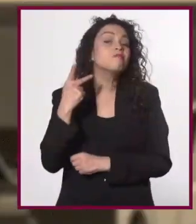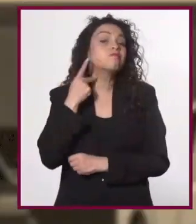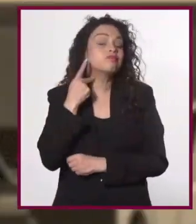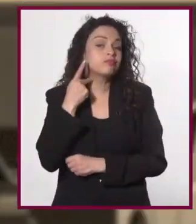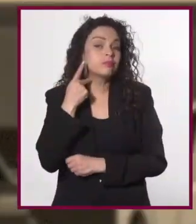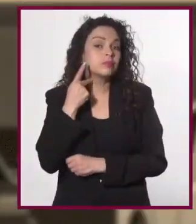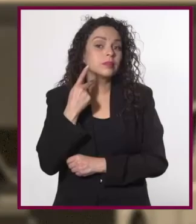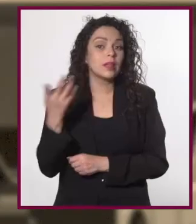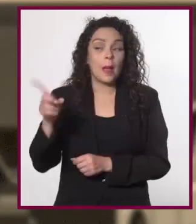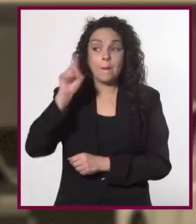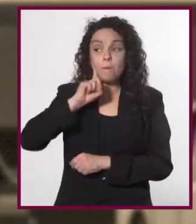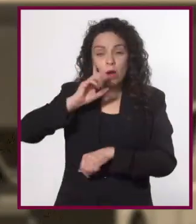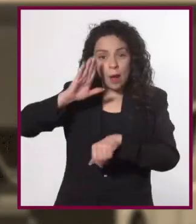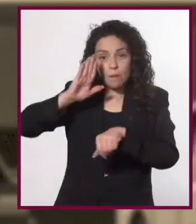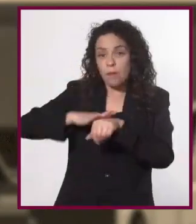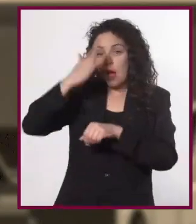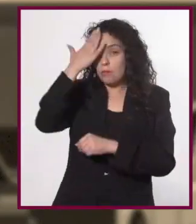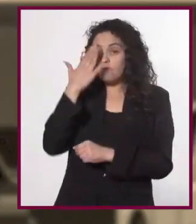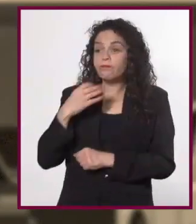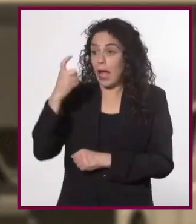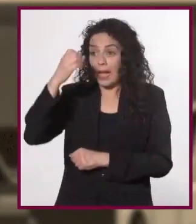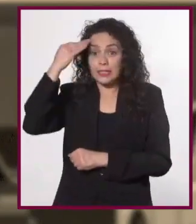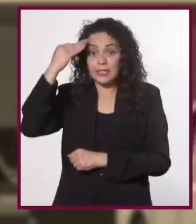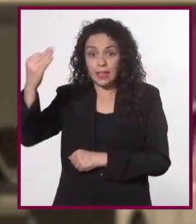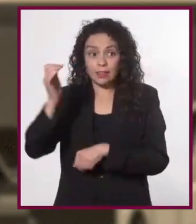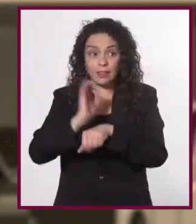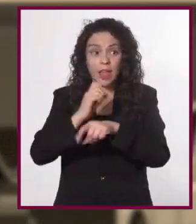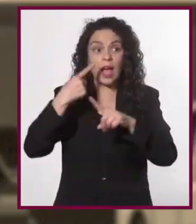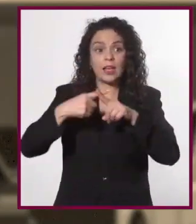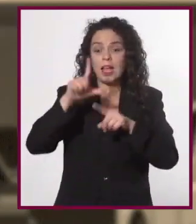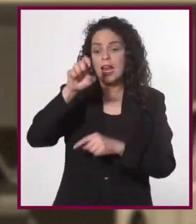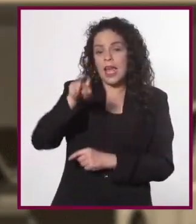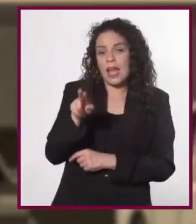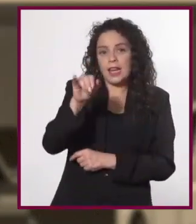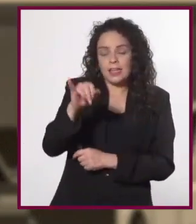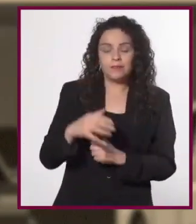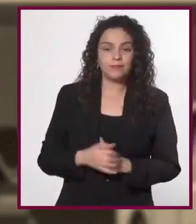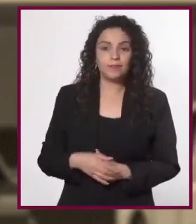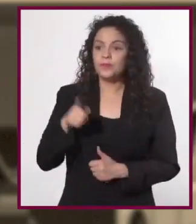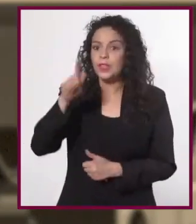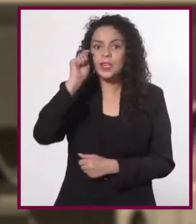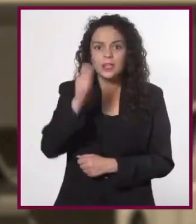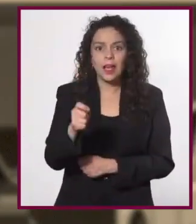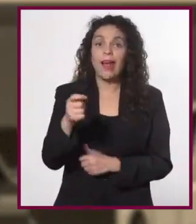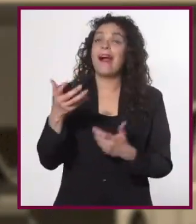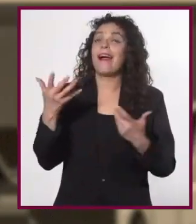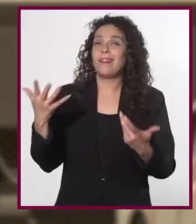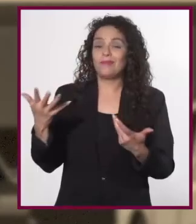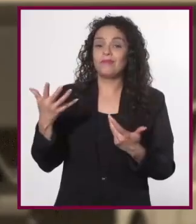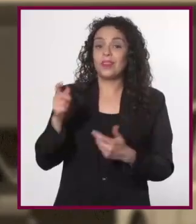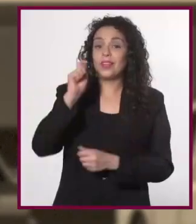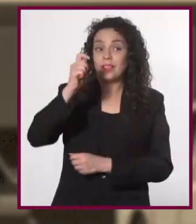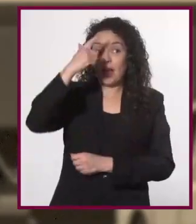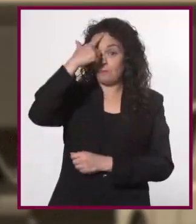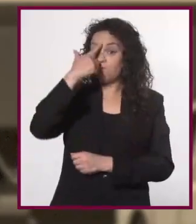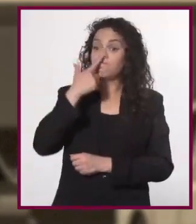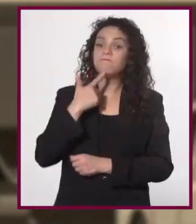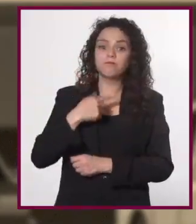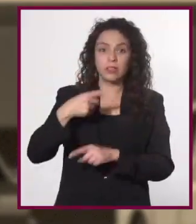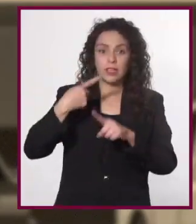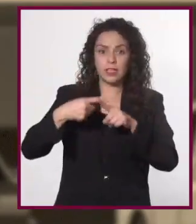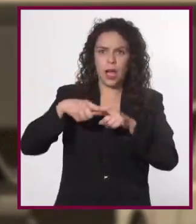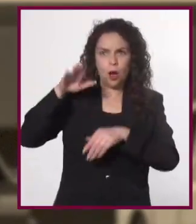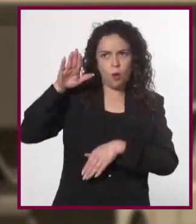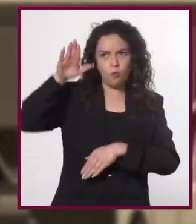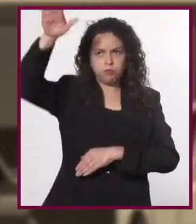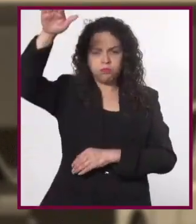de las cineastas más talentosas de este periodo fue Leni Riefenstahl, quien inmortalizó la figura de Adolfo Hitler en uno